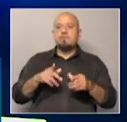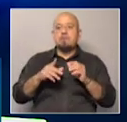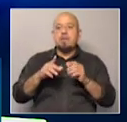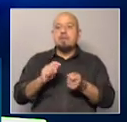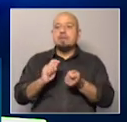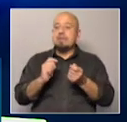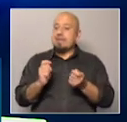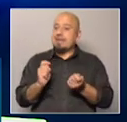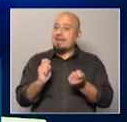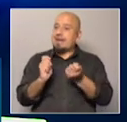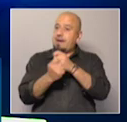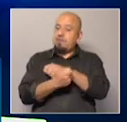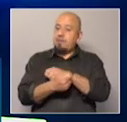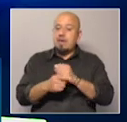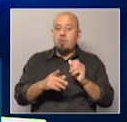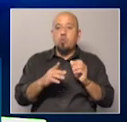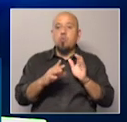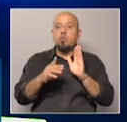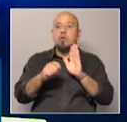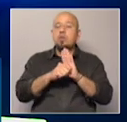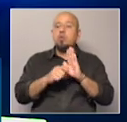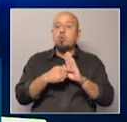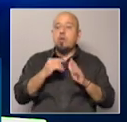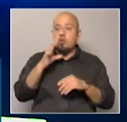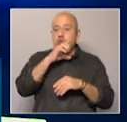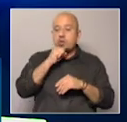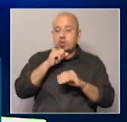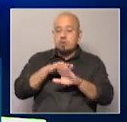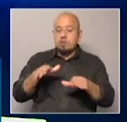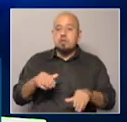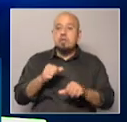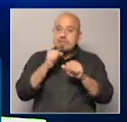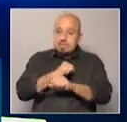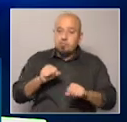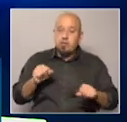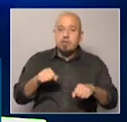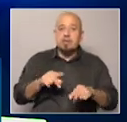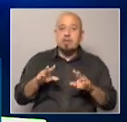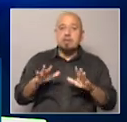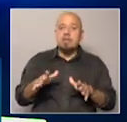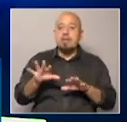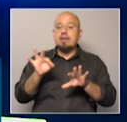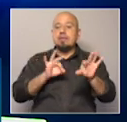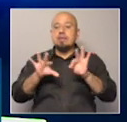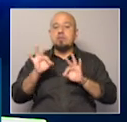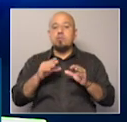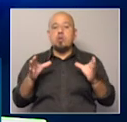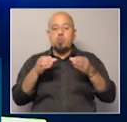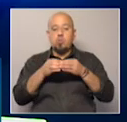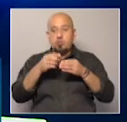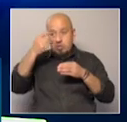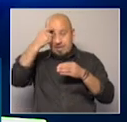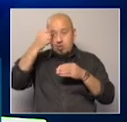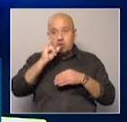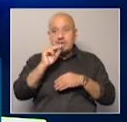de la Niñez y la Adolescencia, y allí básicamente lo que establece, Pilar, es que se podrá prescindir de la selección realizada por el equipo técnico del